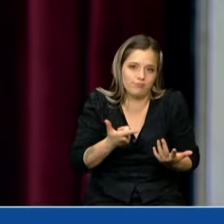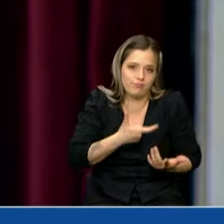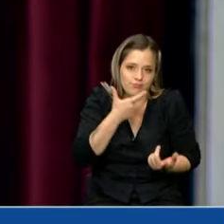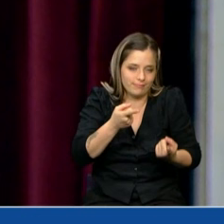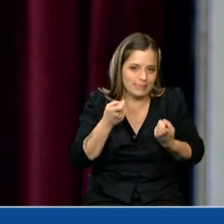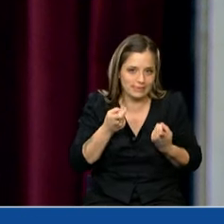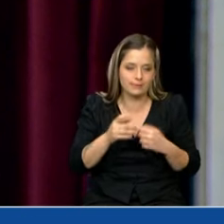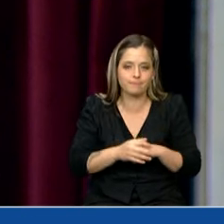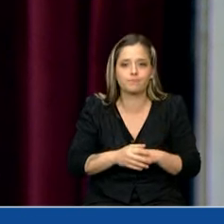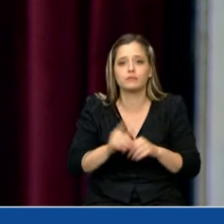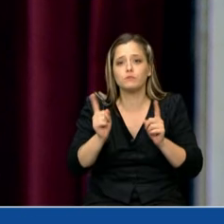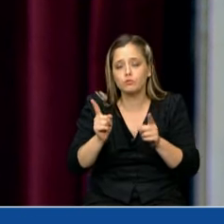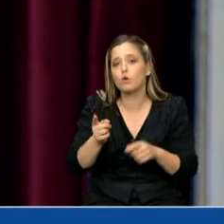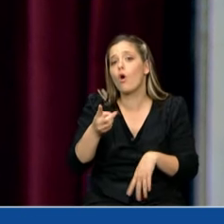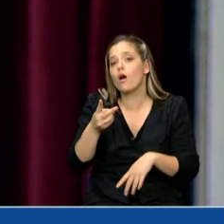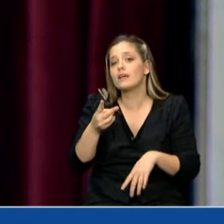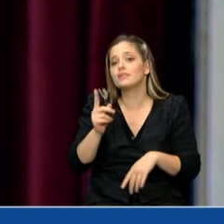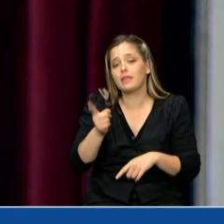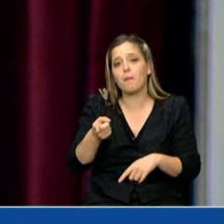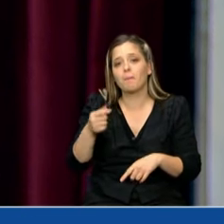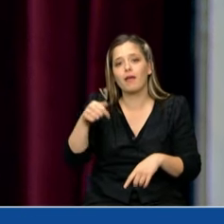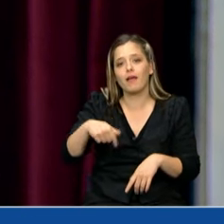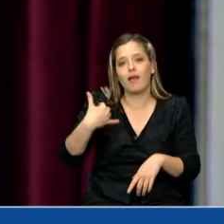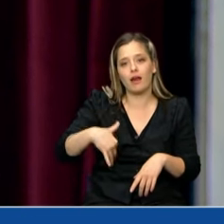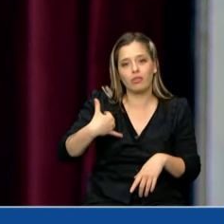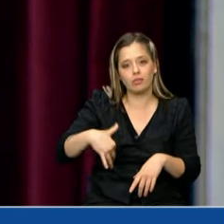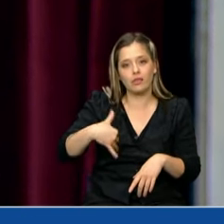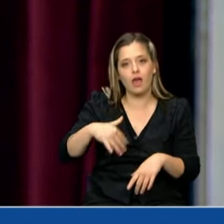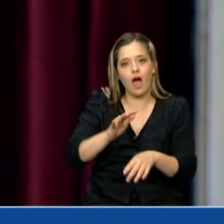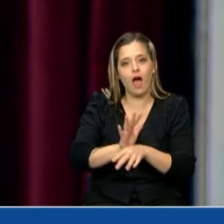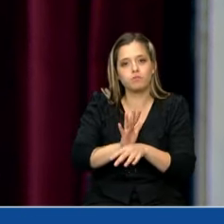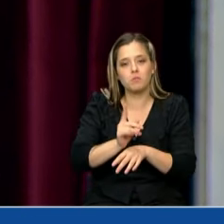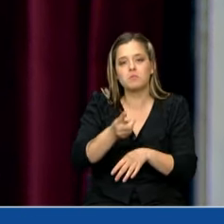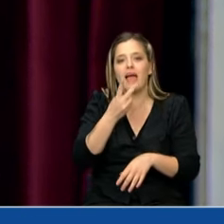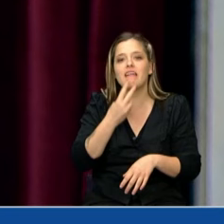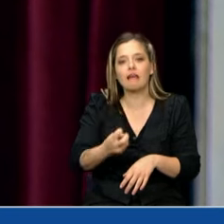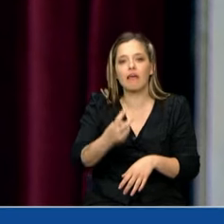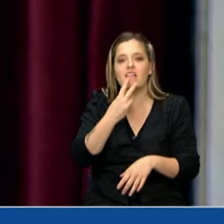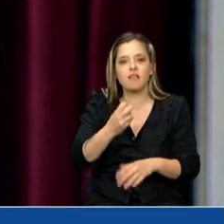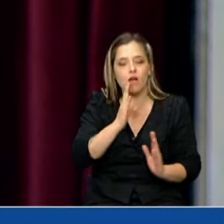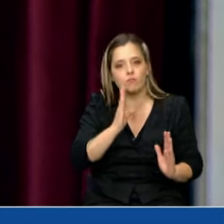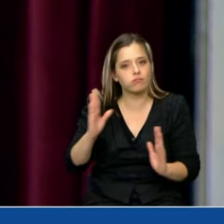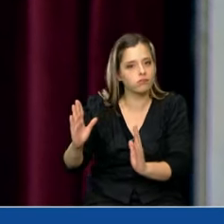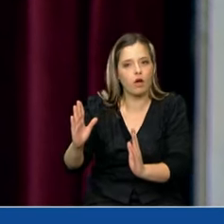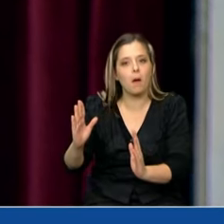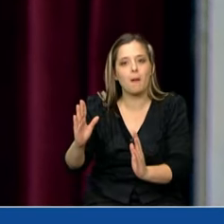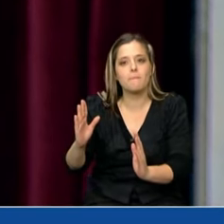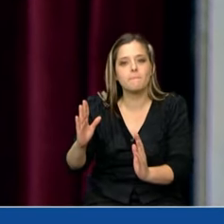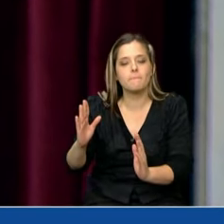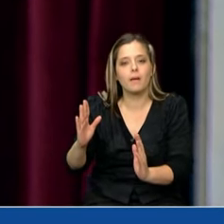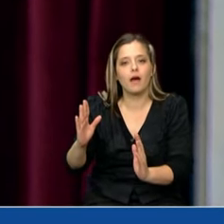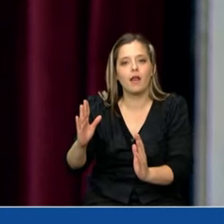energía eléctrica También tenemos una gran parte de el destino de la energía